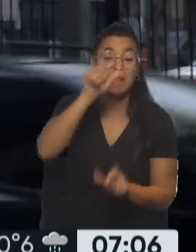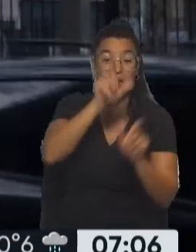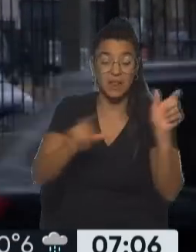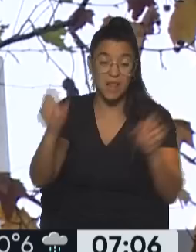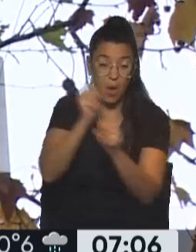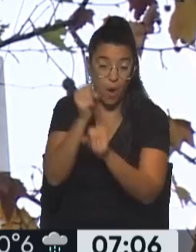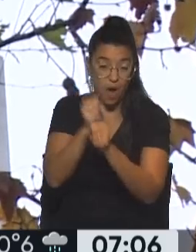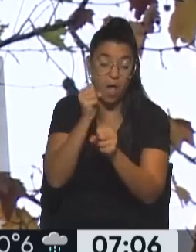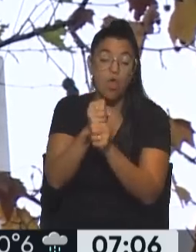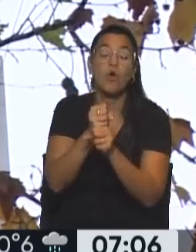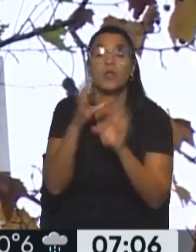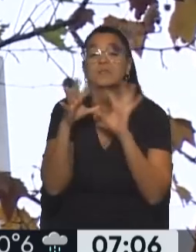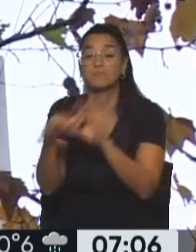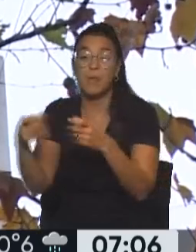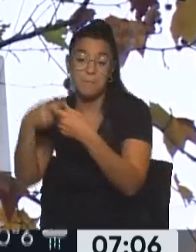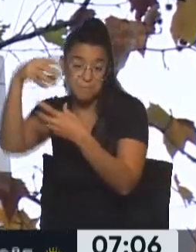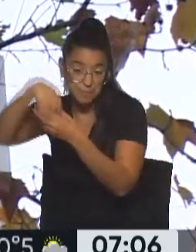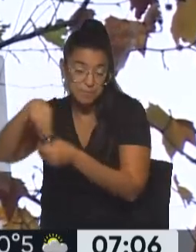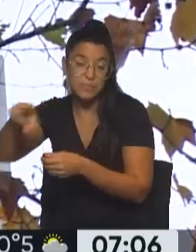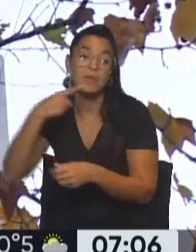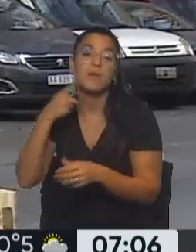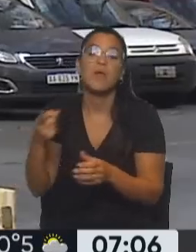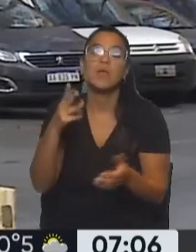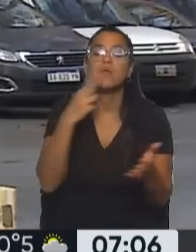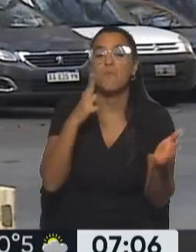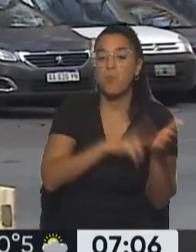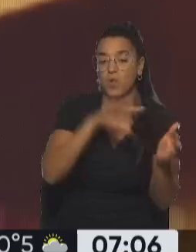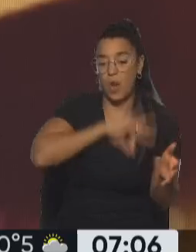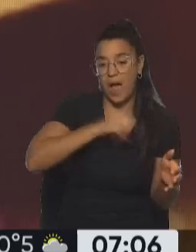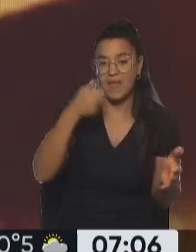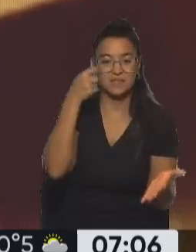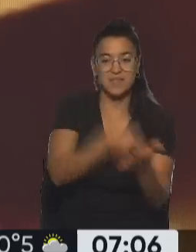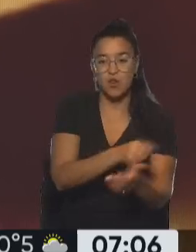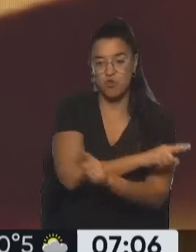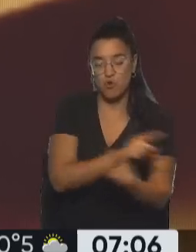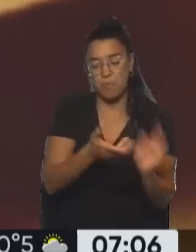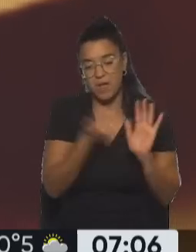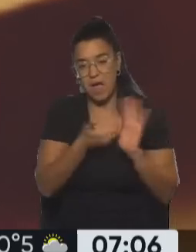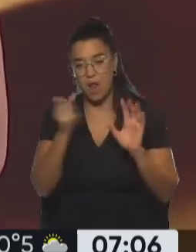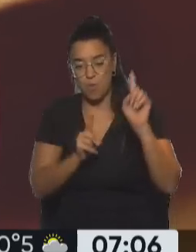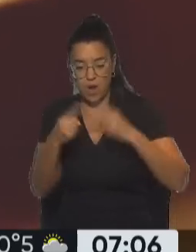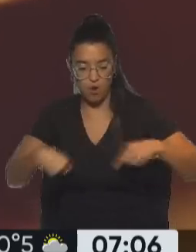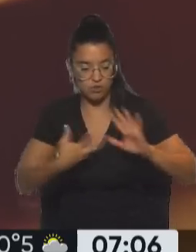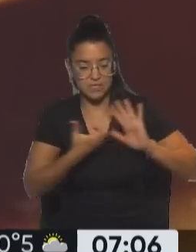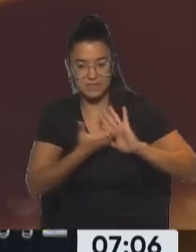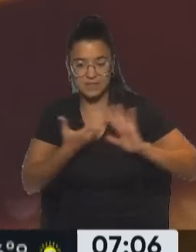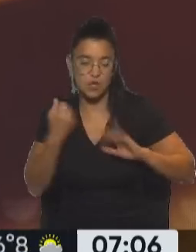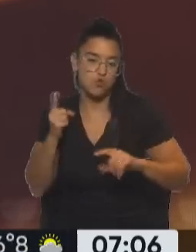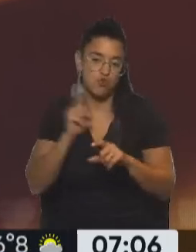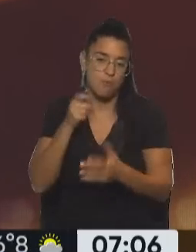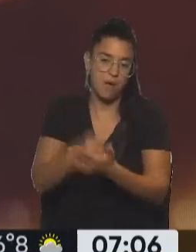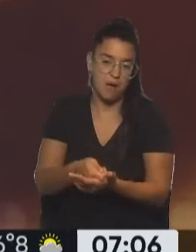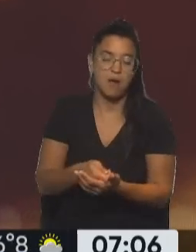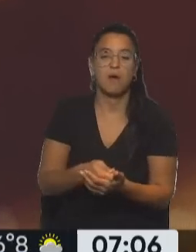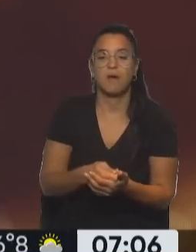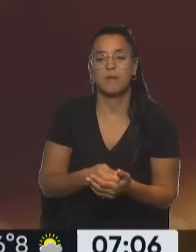en relación de dependencia, entonces quitan del impuesto a las ganancias estos conceptos que volví a